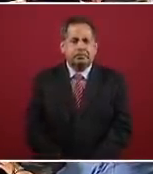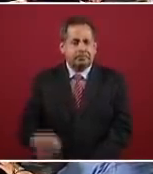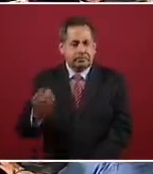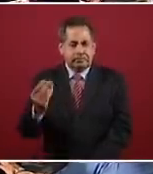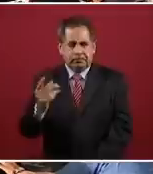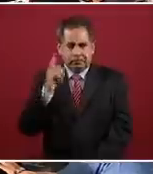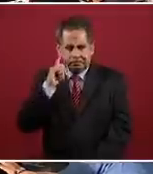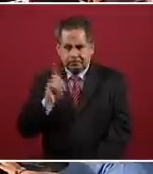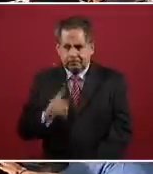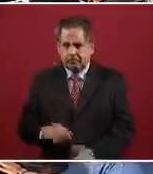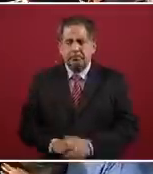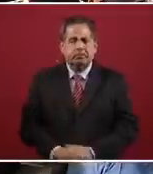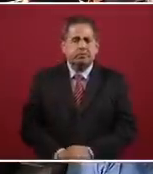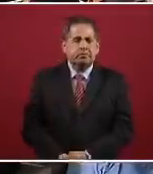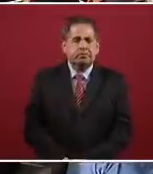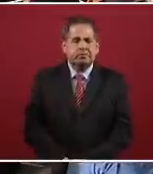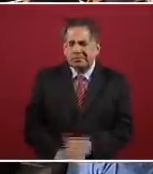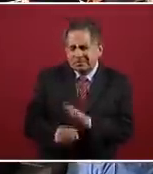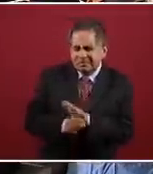¿Cuál declaración?